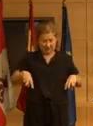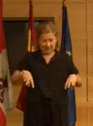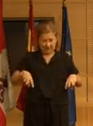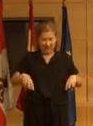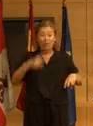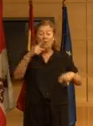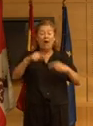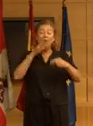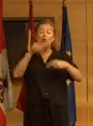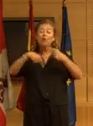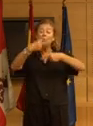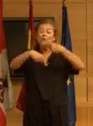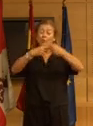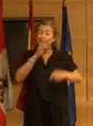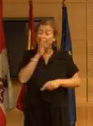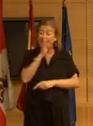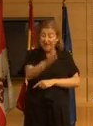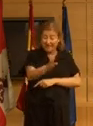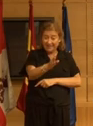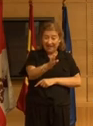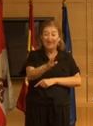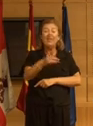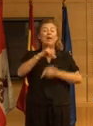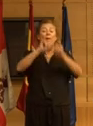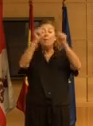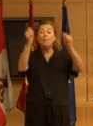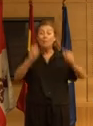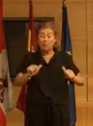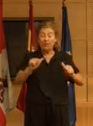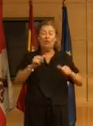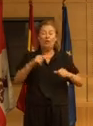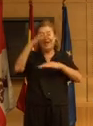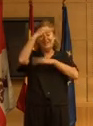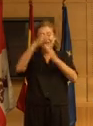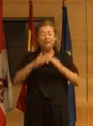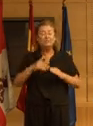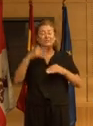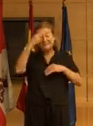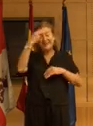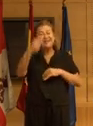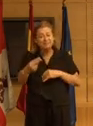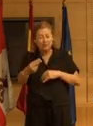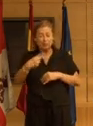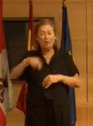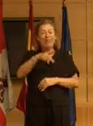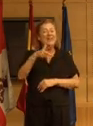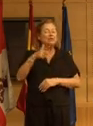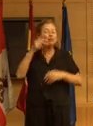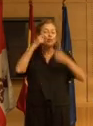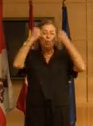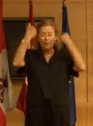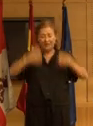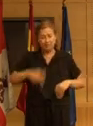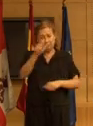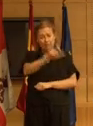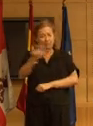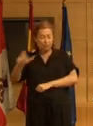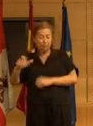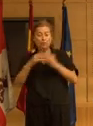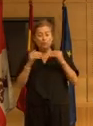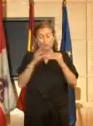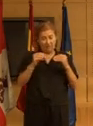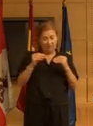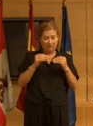una consecuencia directa de la aplicación del modelo de atención basado en el respeto a los derechos fundamentales de las personas